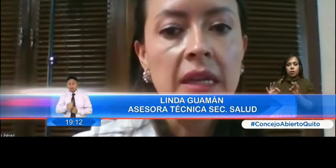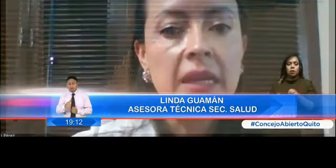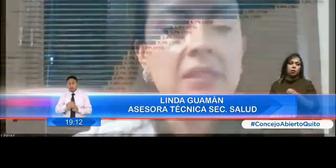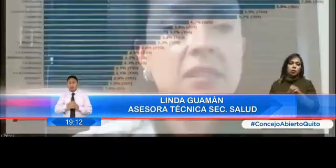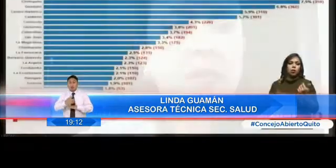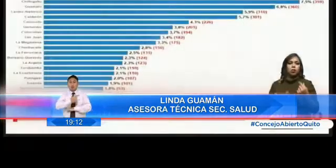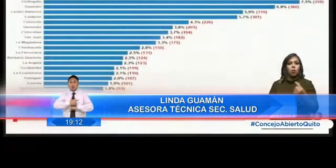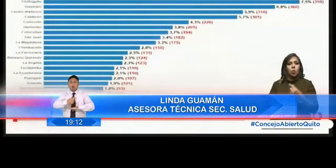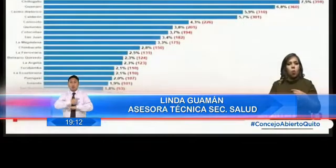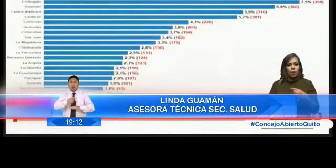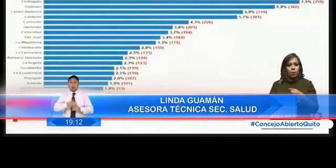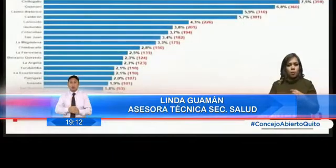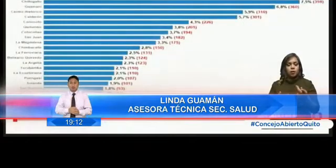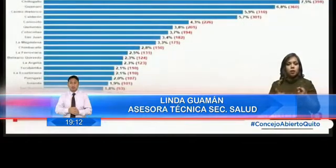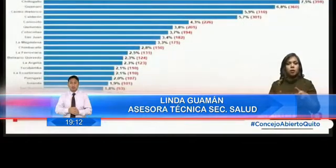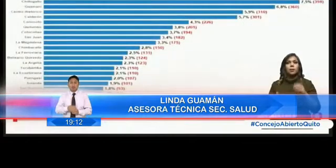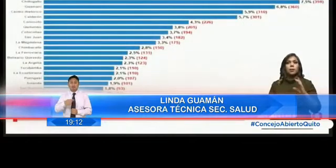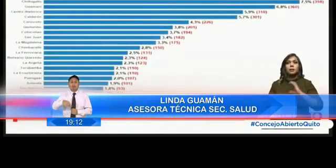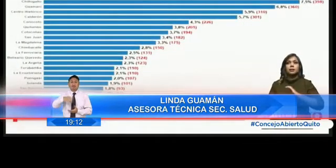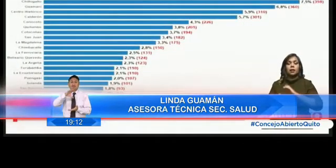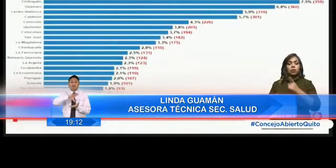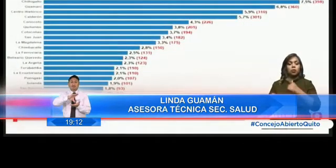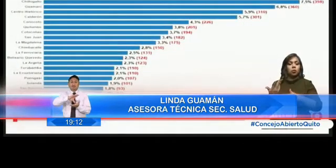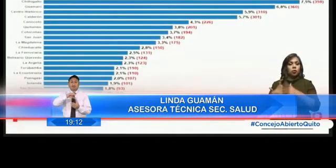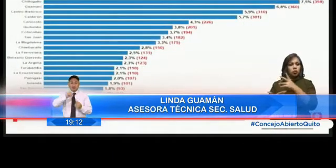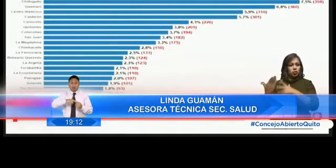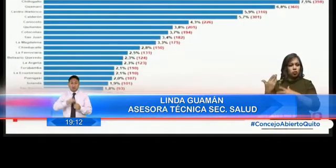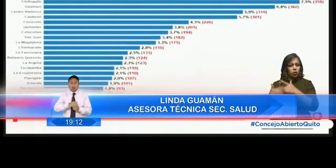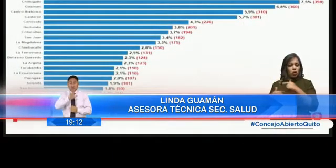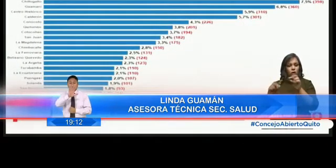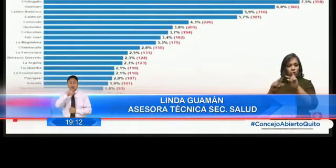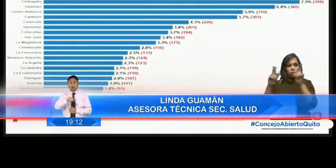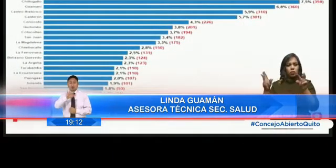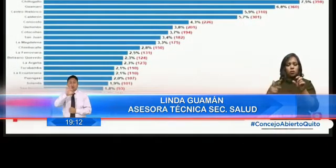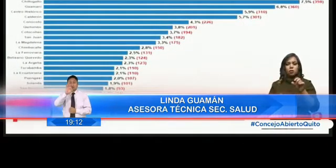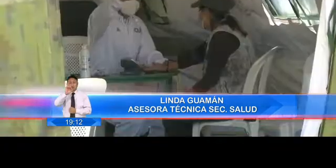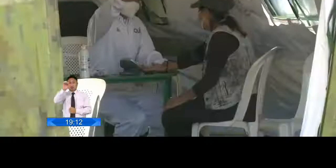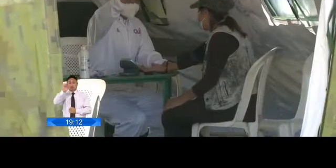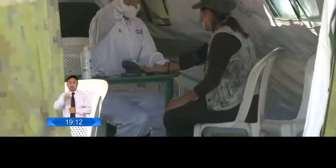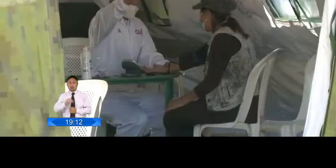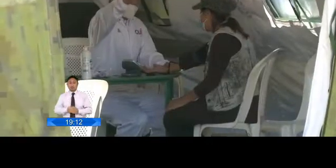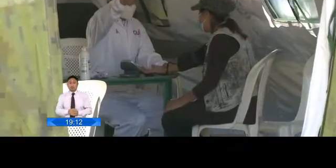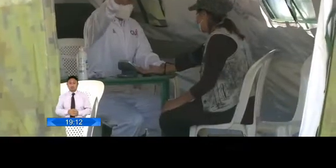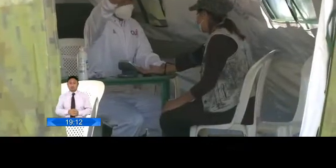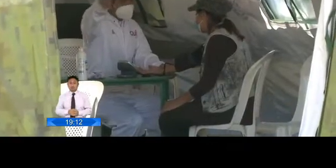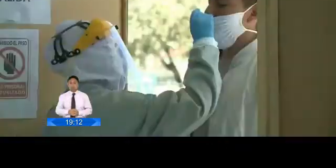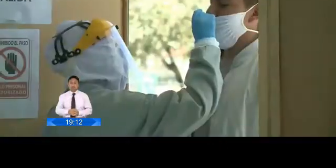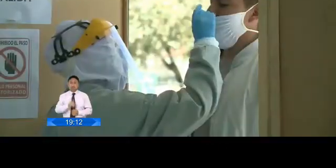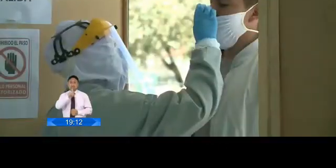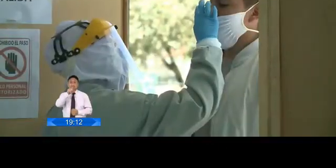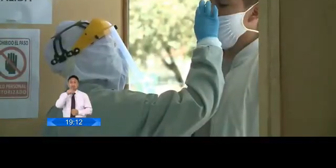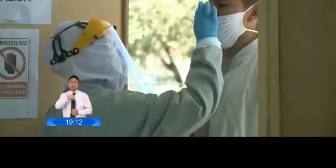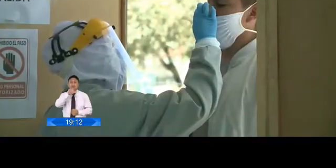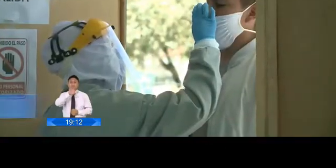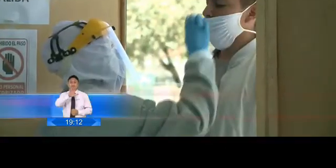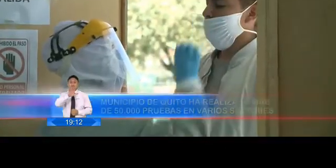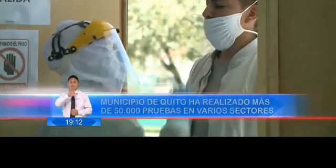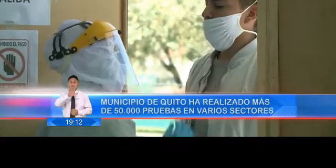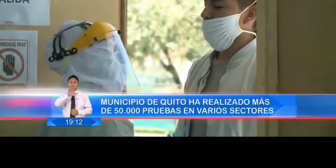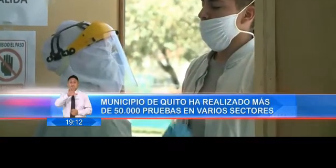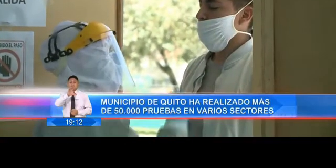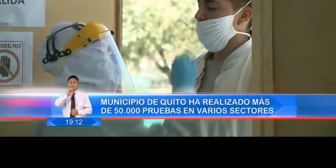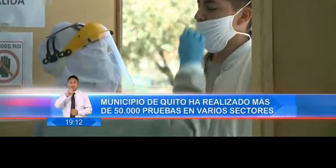Guamaní y el centro histórico con el 5.9%. Y se estima que 1.500 test diarios se